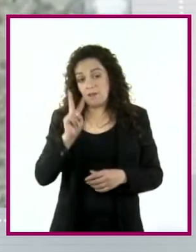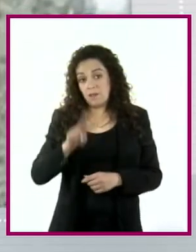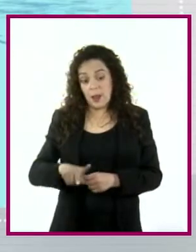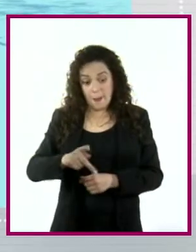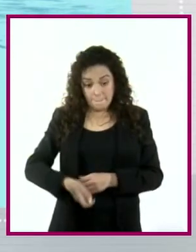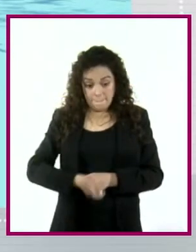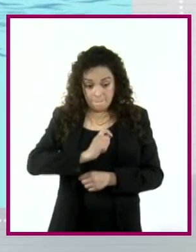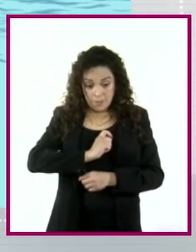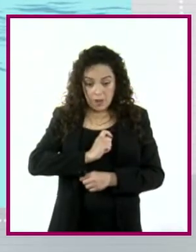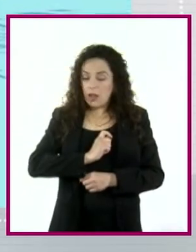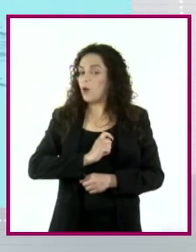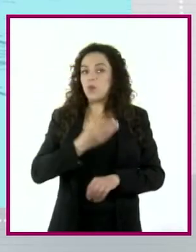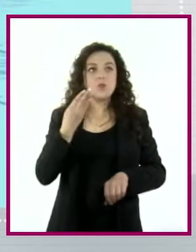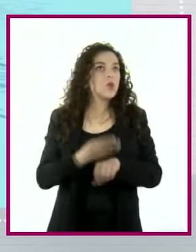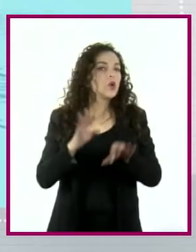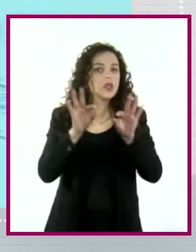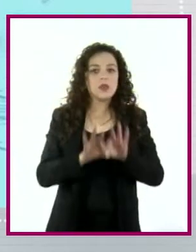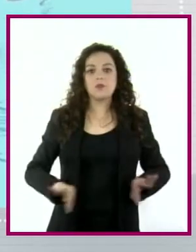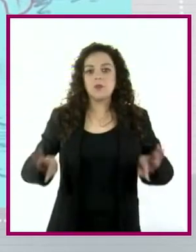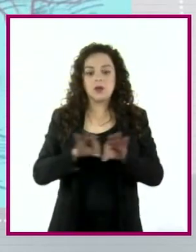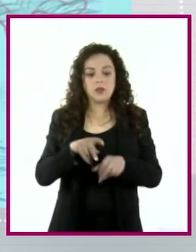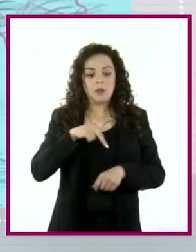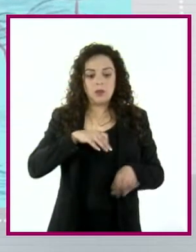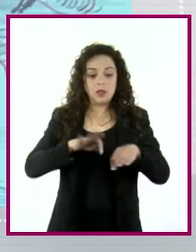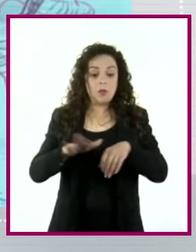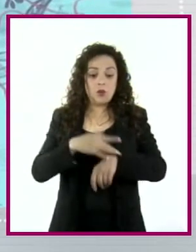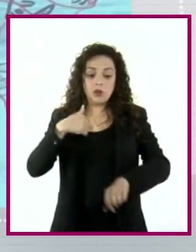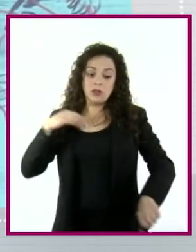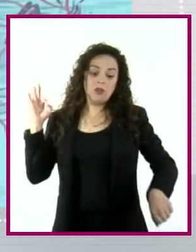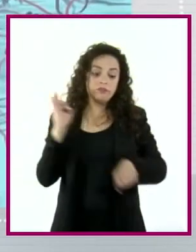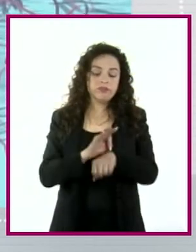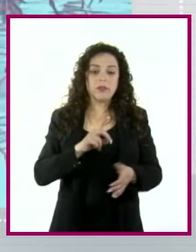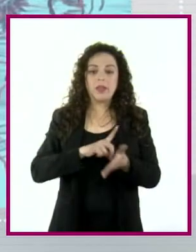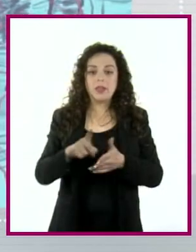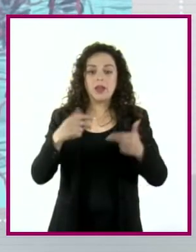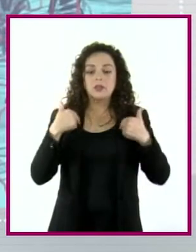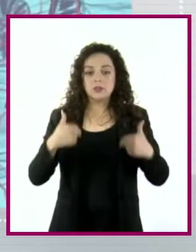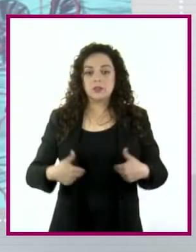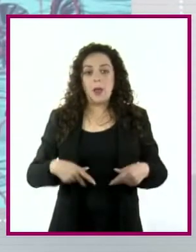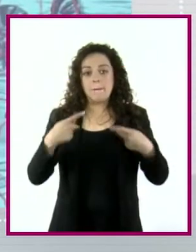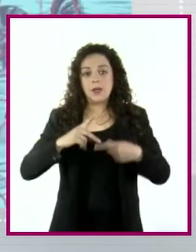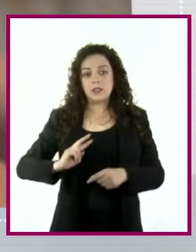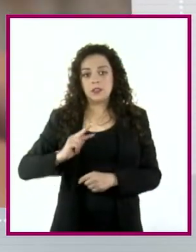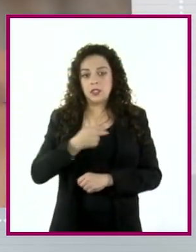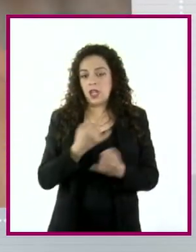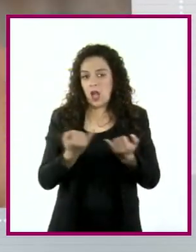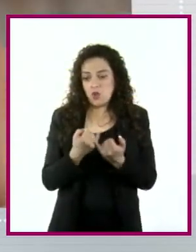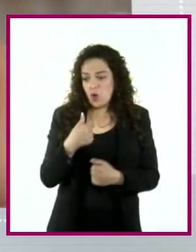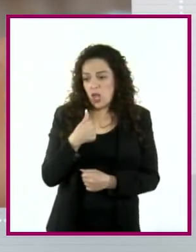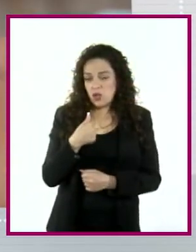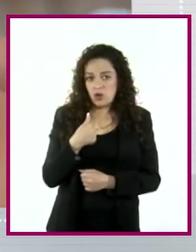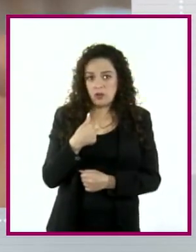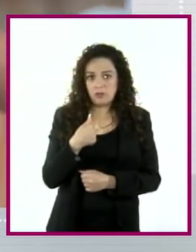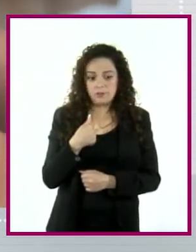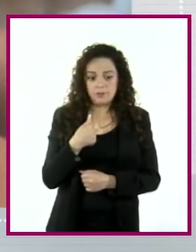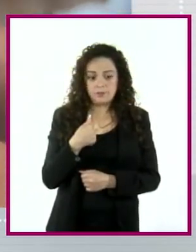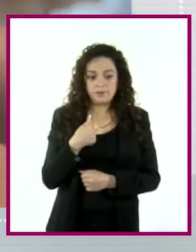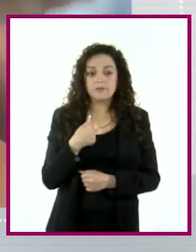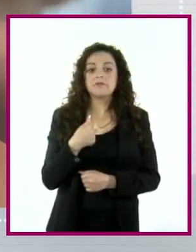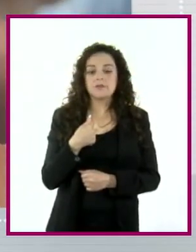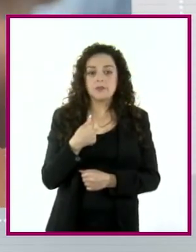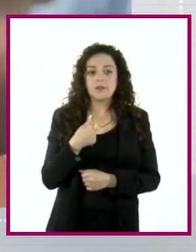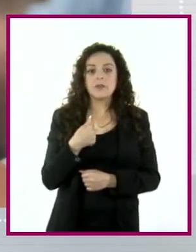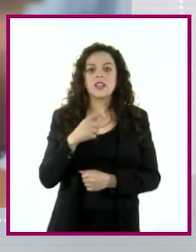trabajo porque yo soy defensora de los derechos humanos de las personas trans como yo, que nos hemos escapado de las